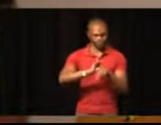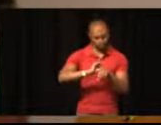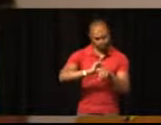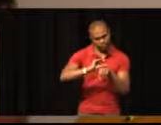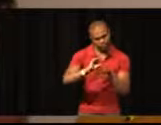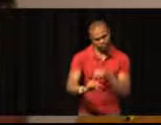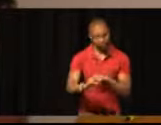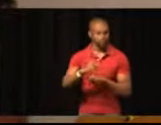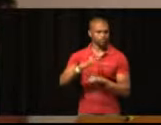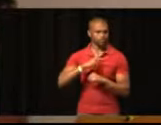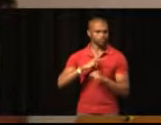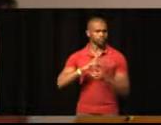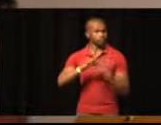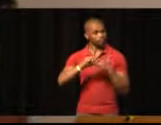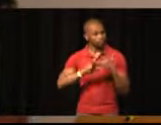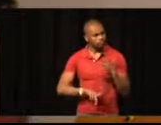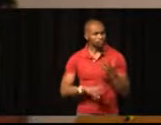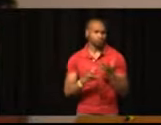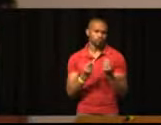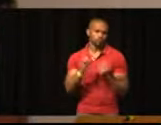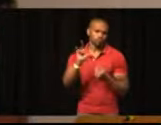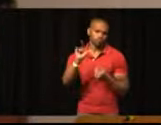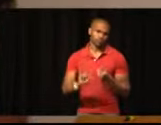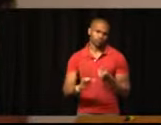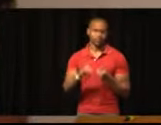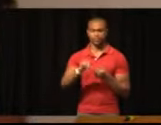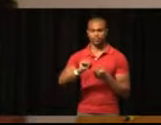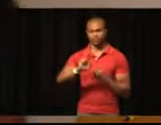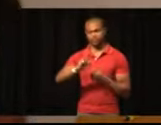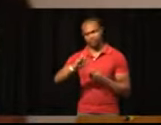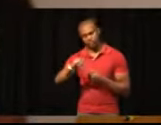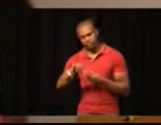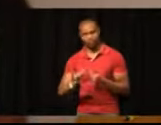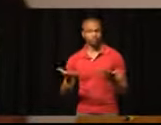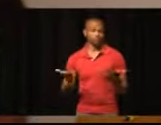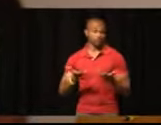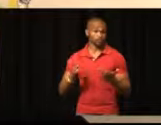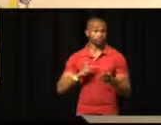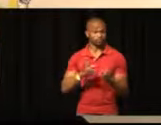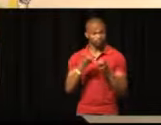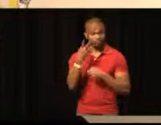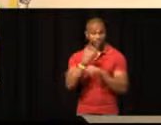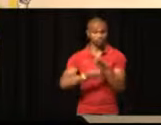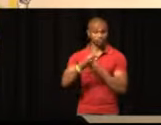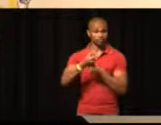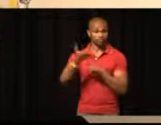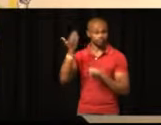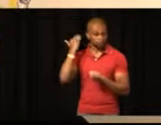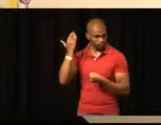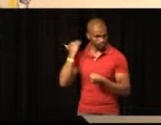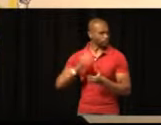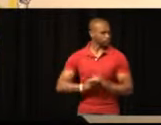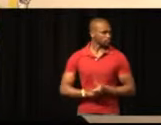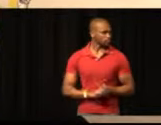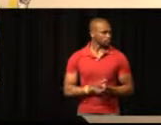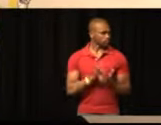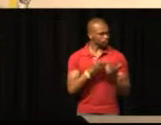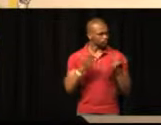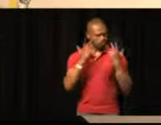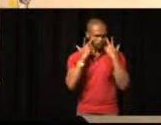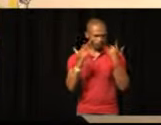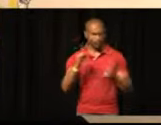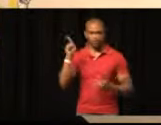de inversión social privada, etcétera, pero es menor el margen que tenemos ahora que el que teníamos antes. Uno de los